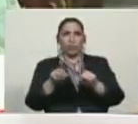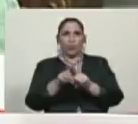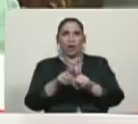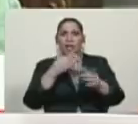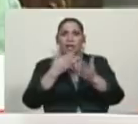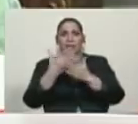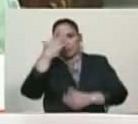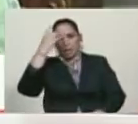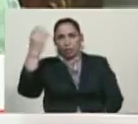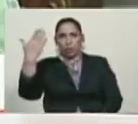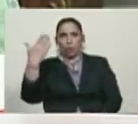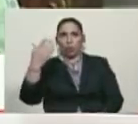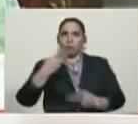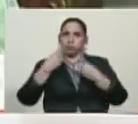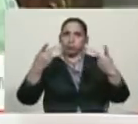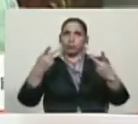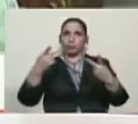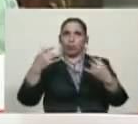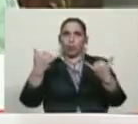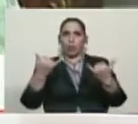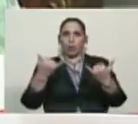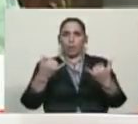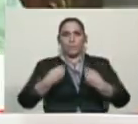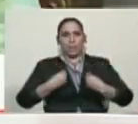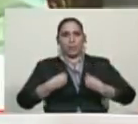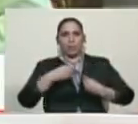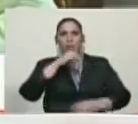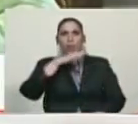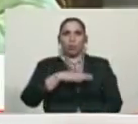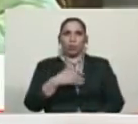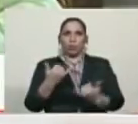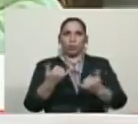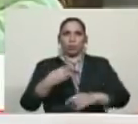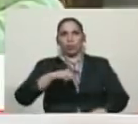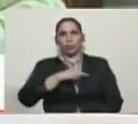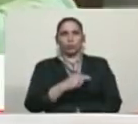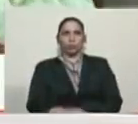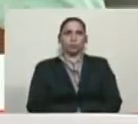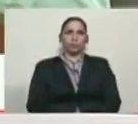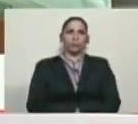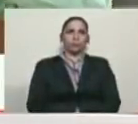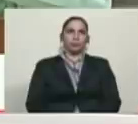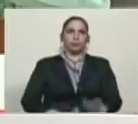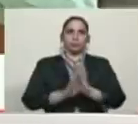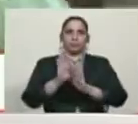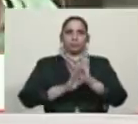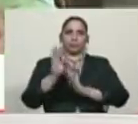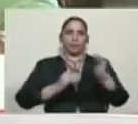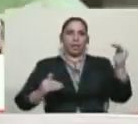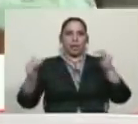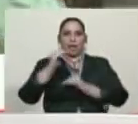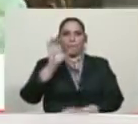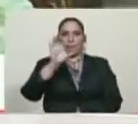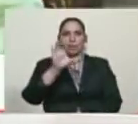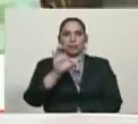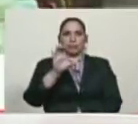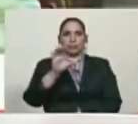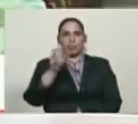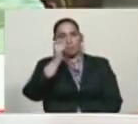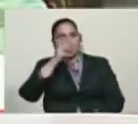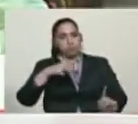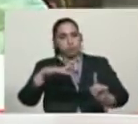a dios a estar viviendo este momento histórico para que nosotros nos crezcamos como país como